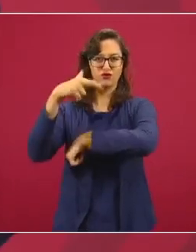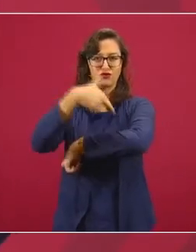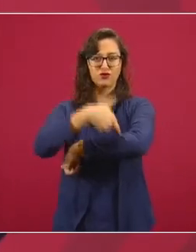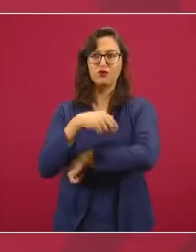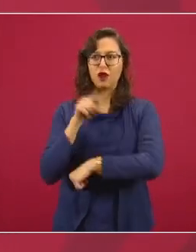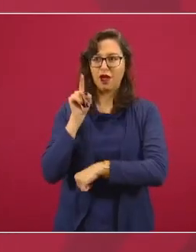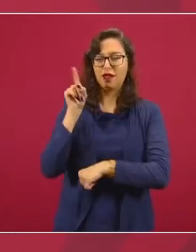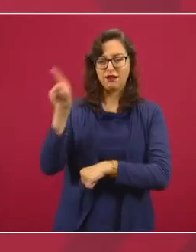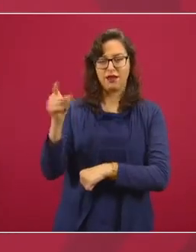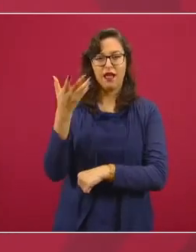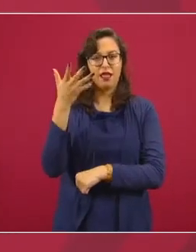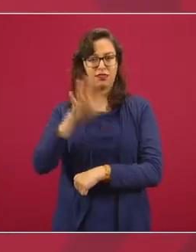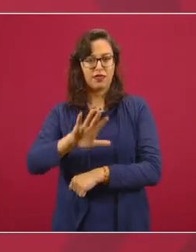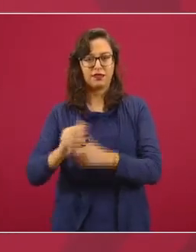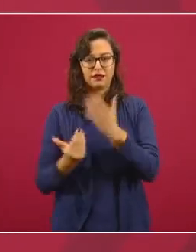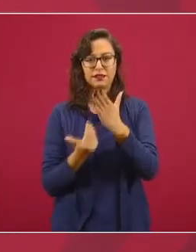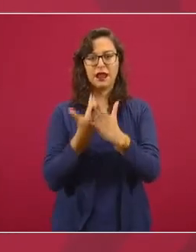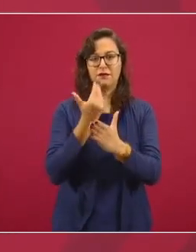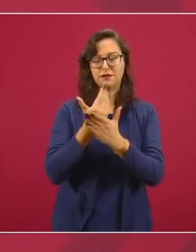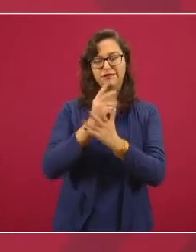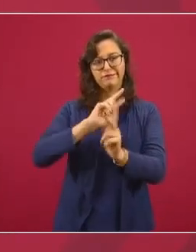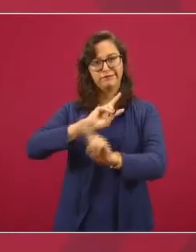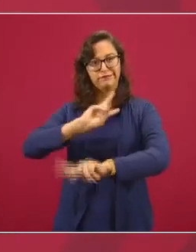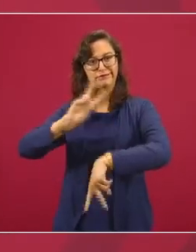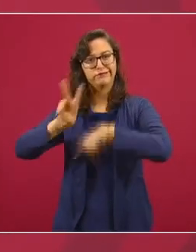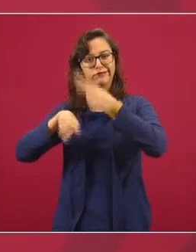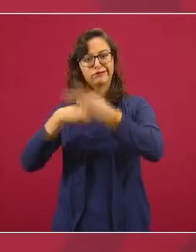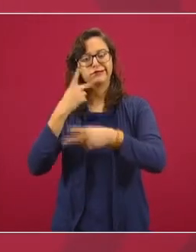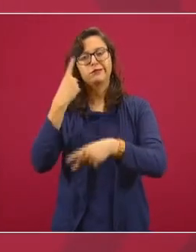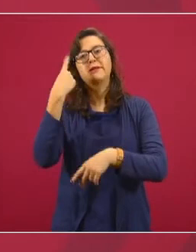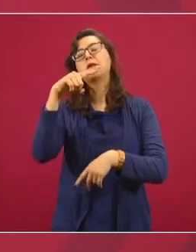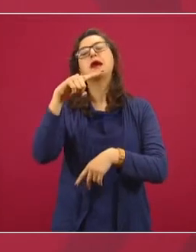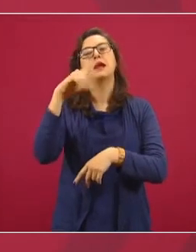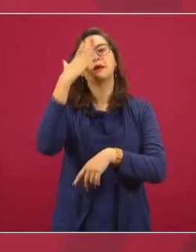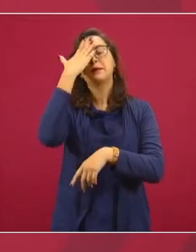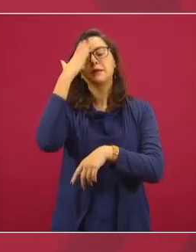recordando al general Lázaro Cárdenas,